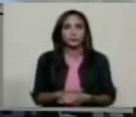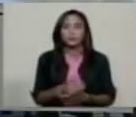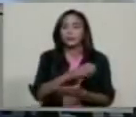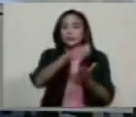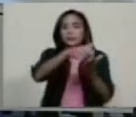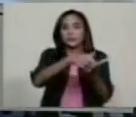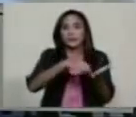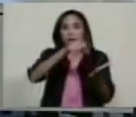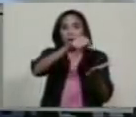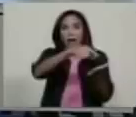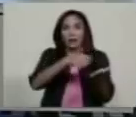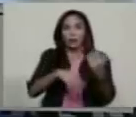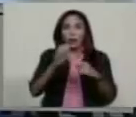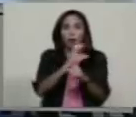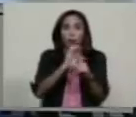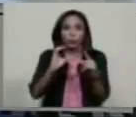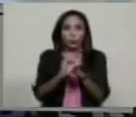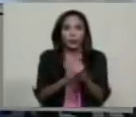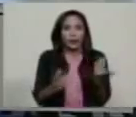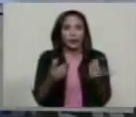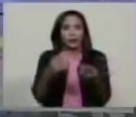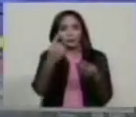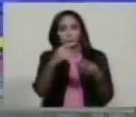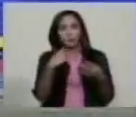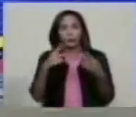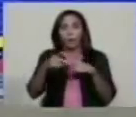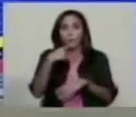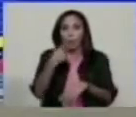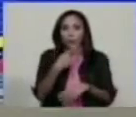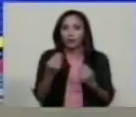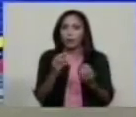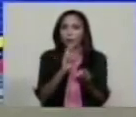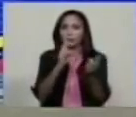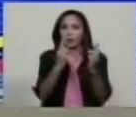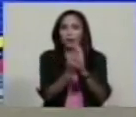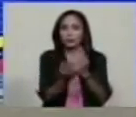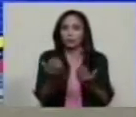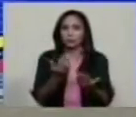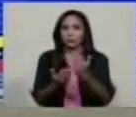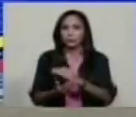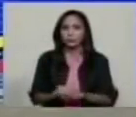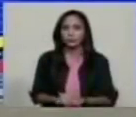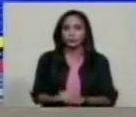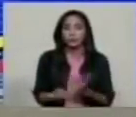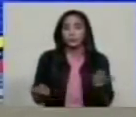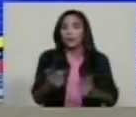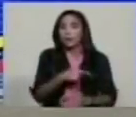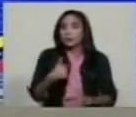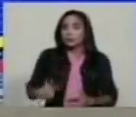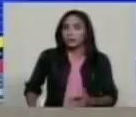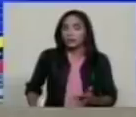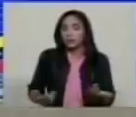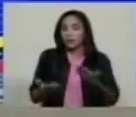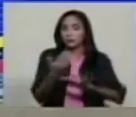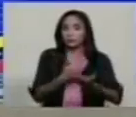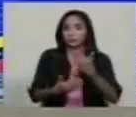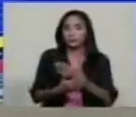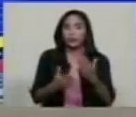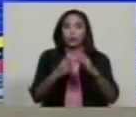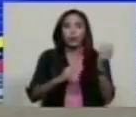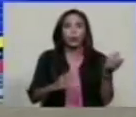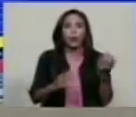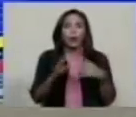agrícolas, culturales, diplomáticas, políticas. Con China tenemos una